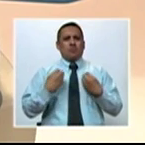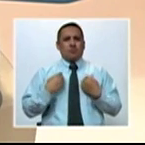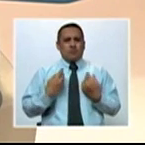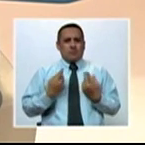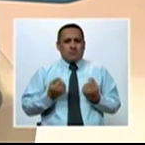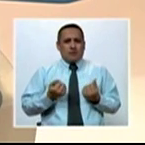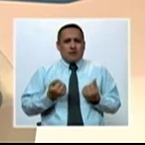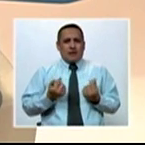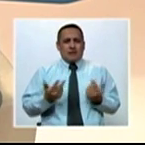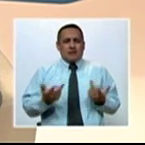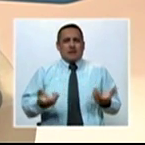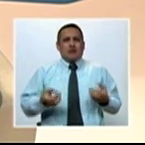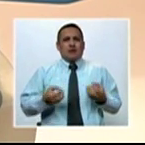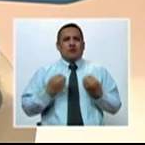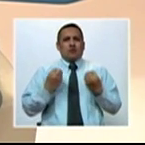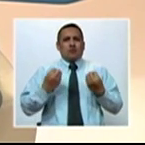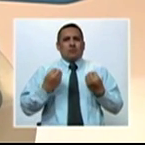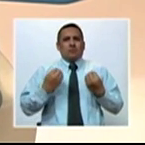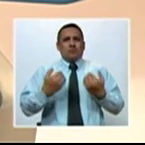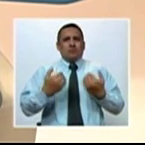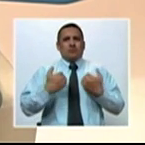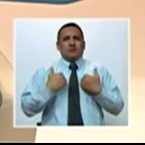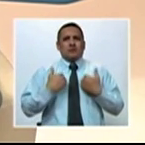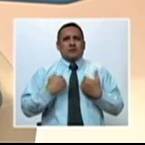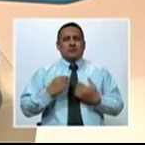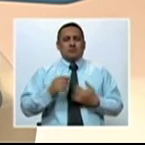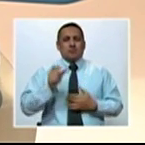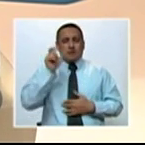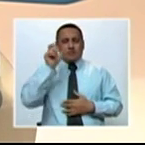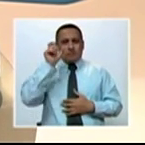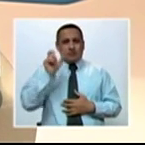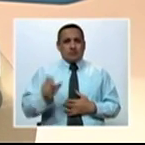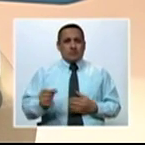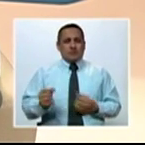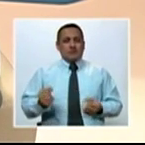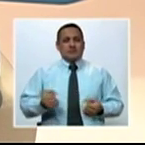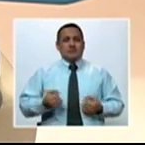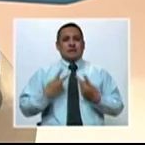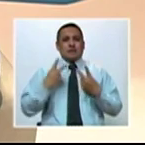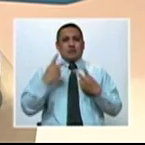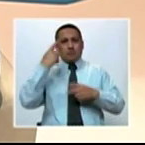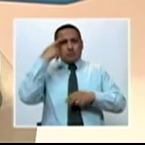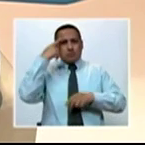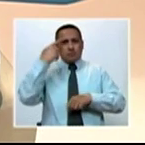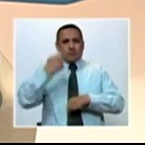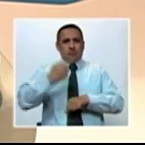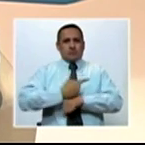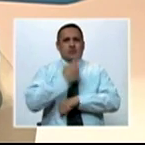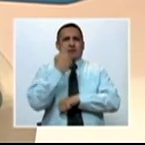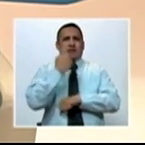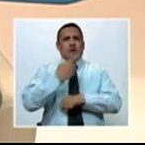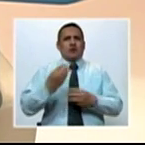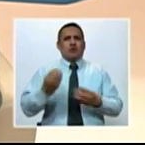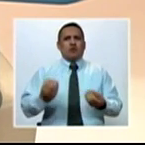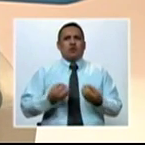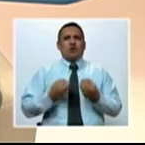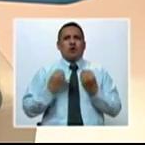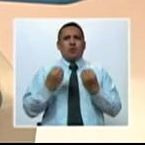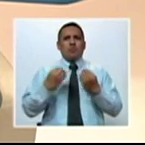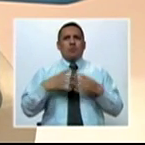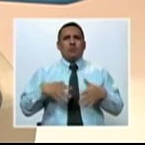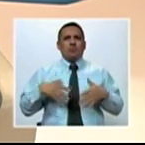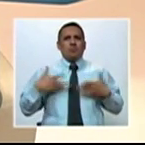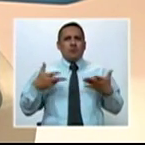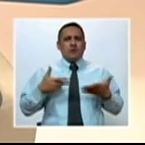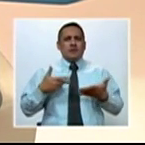¿con qué va a tener la persona que salvar el día o finalmente con